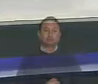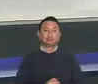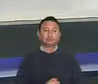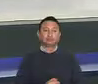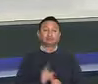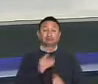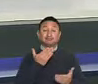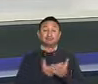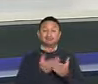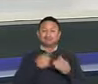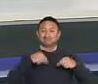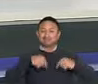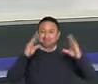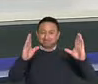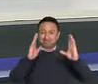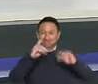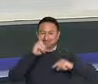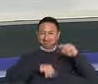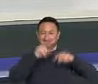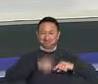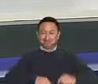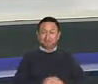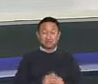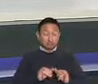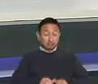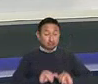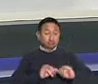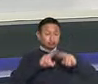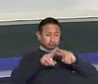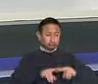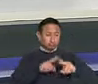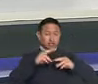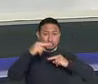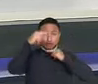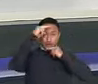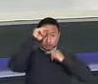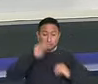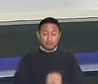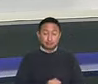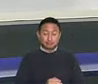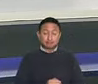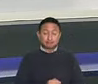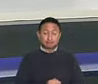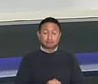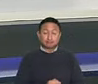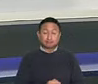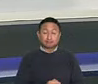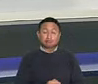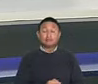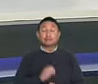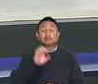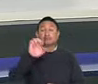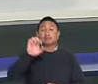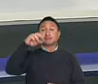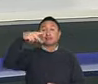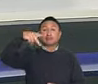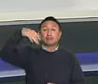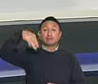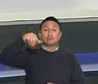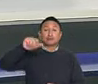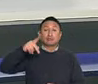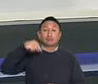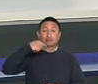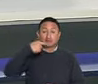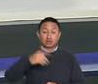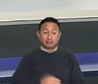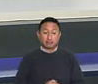Gracias por continuar en nuestra sintonía, amigos televidentes. Seguimos revisando las noticias. La empresa pública metropolitana de agua potable y saneamiento informó